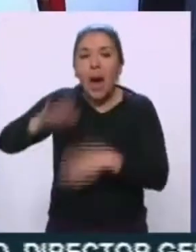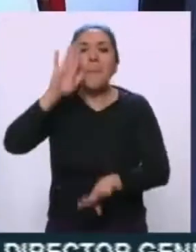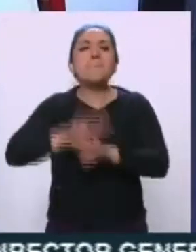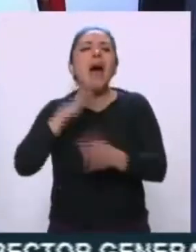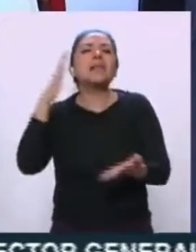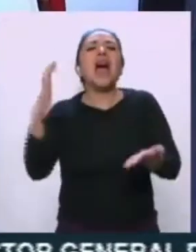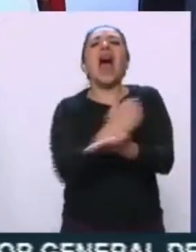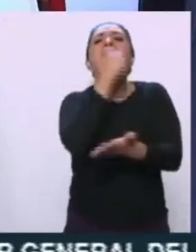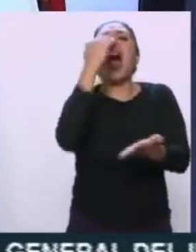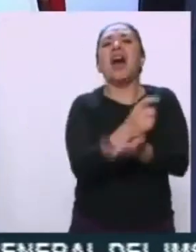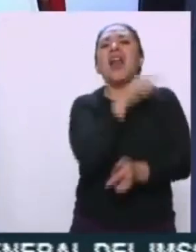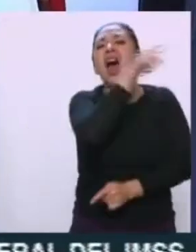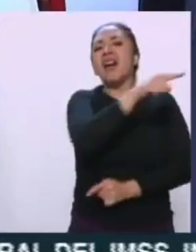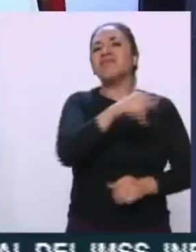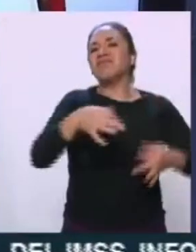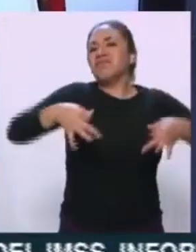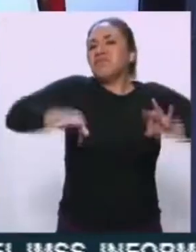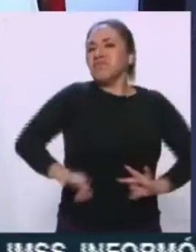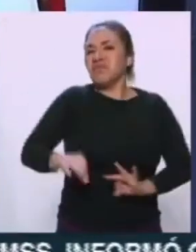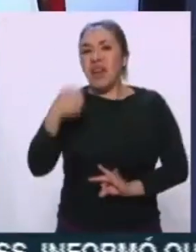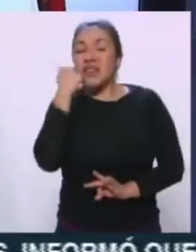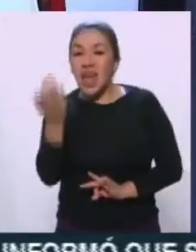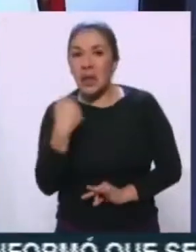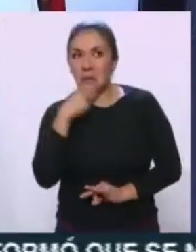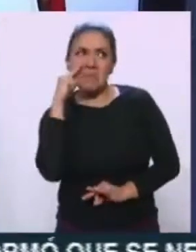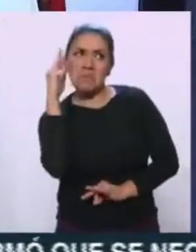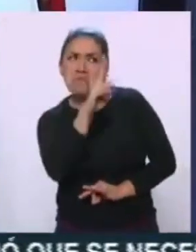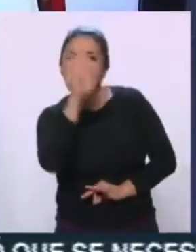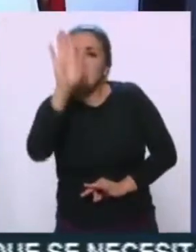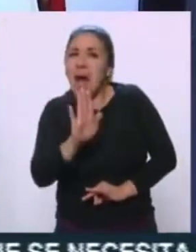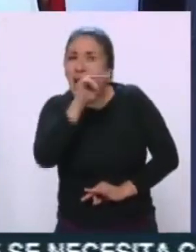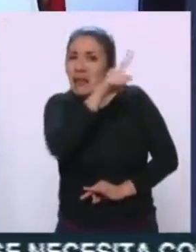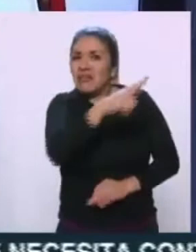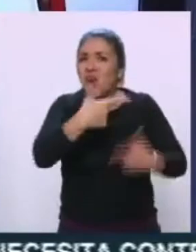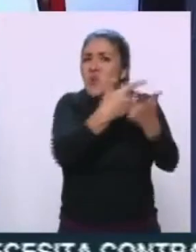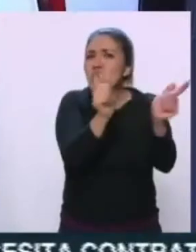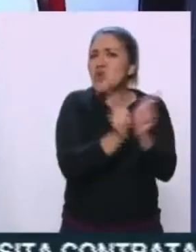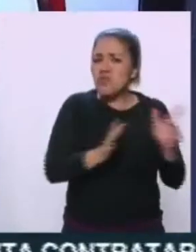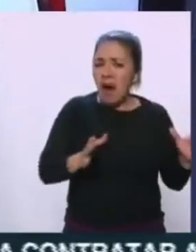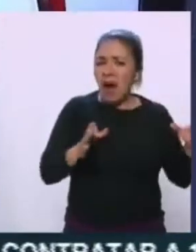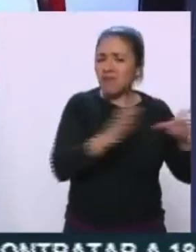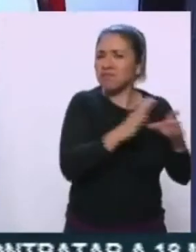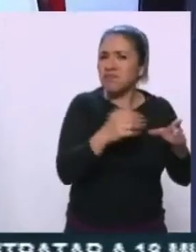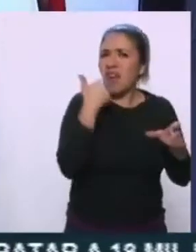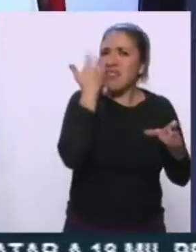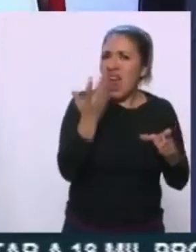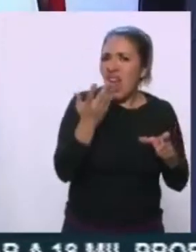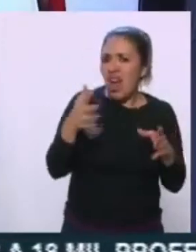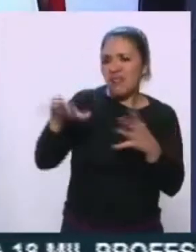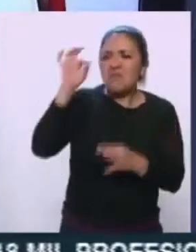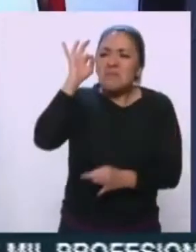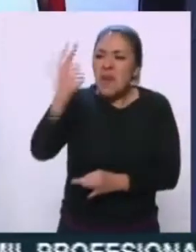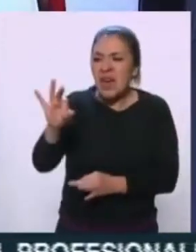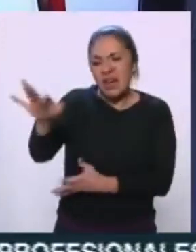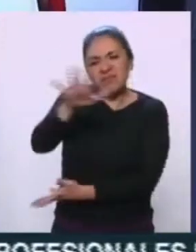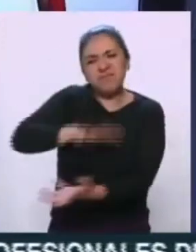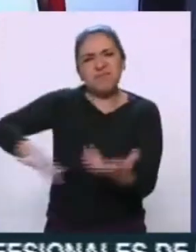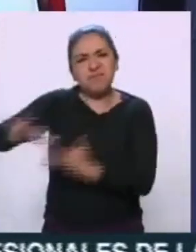de pescadores, ¿no? Creo que es lo que está tratando de hacer un grupo pequeño pero